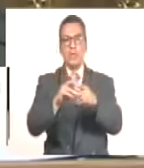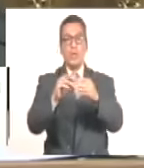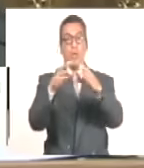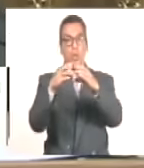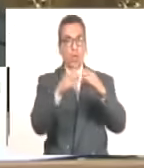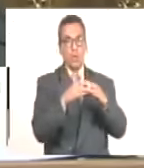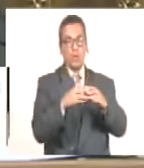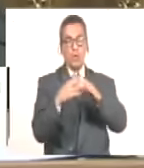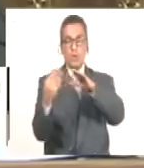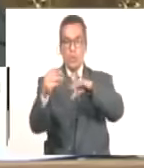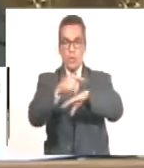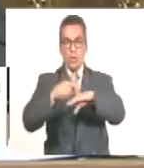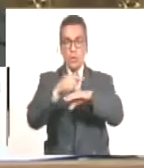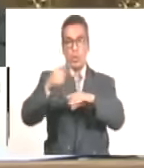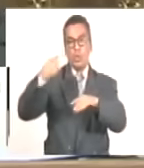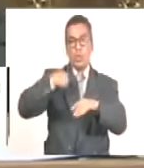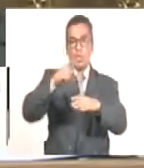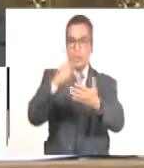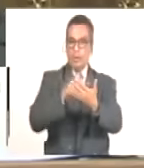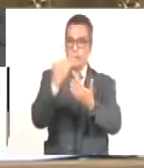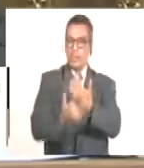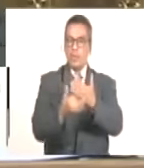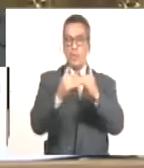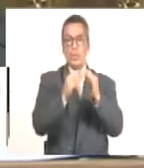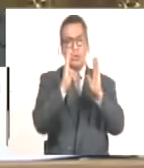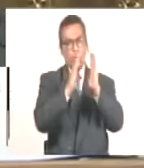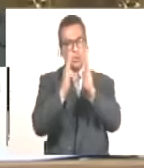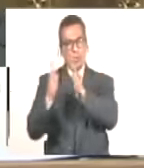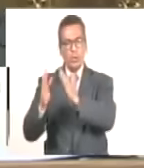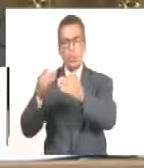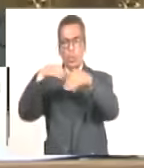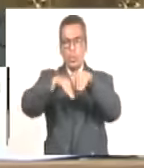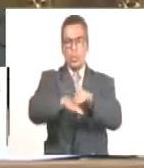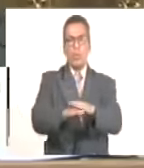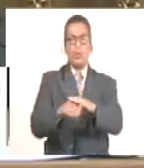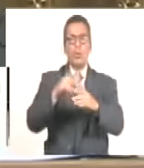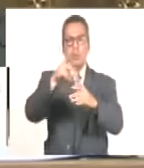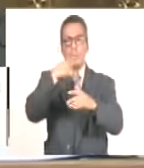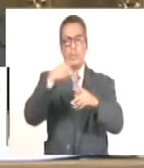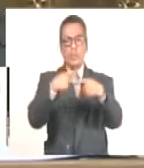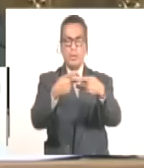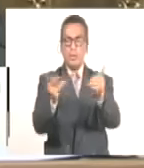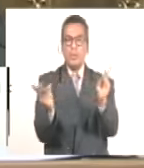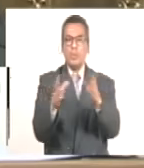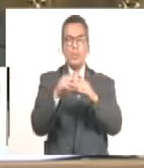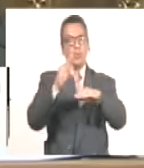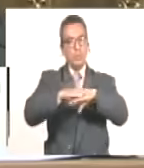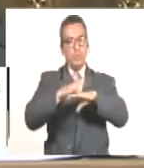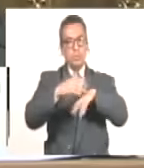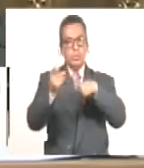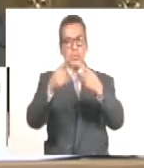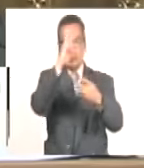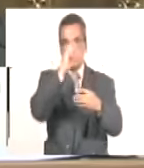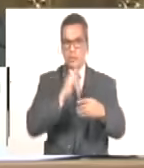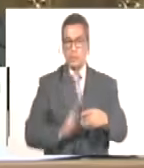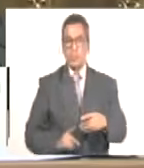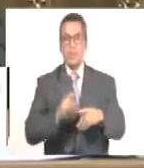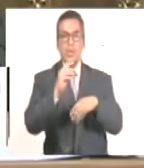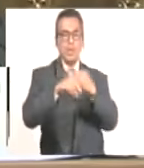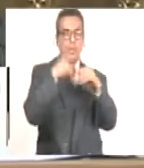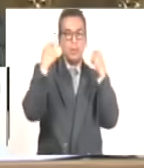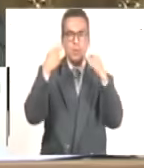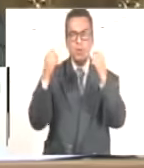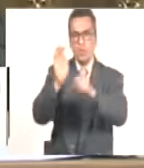órganos y entes del Estado tienen el deber de planificar, coordinar e integrar en las políticas públicas todo lo concerniente a la discapacidad a fin de